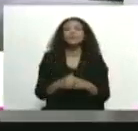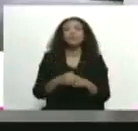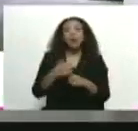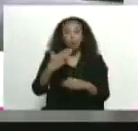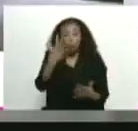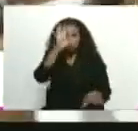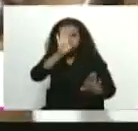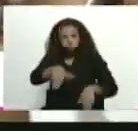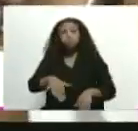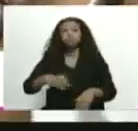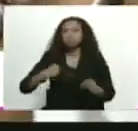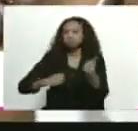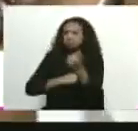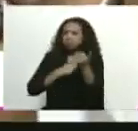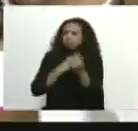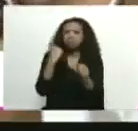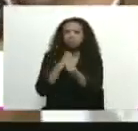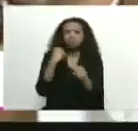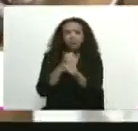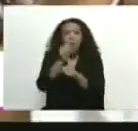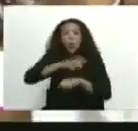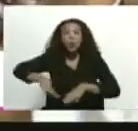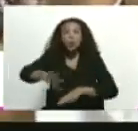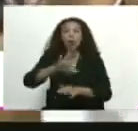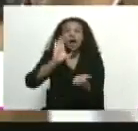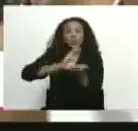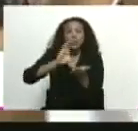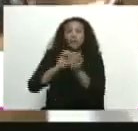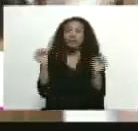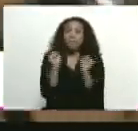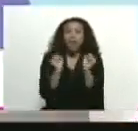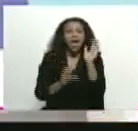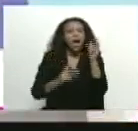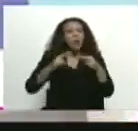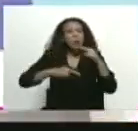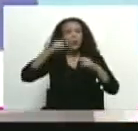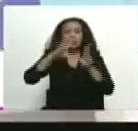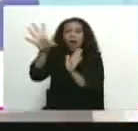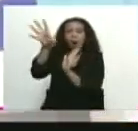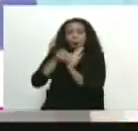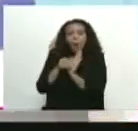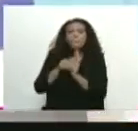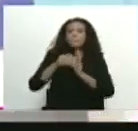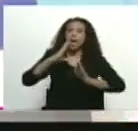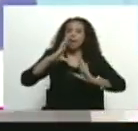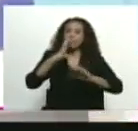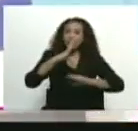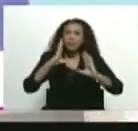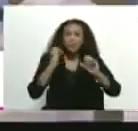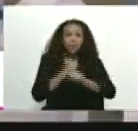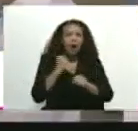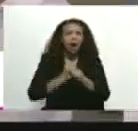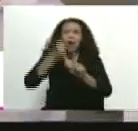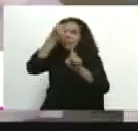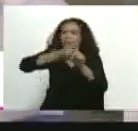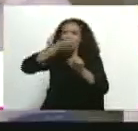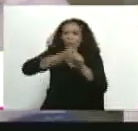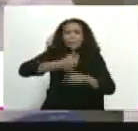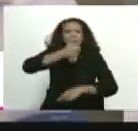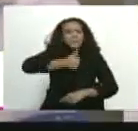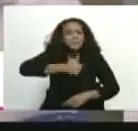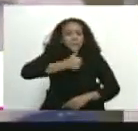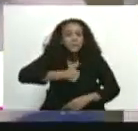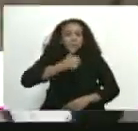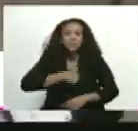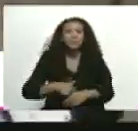cuente usted con que seguimos trabajando de esta ciudad de Mérida para seguir construyendo con su ejemplo de resistencia, de trabajo, de